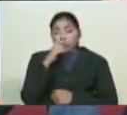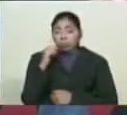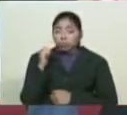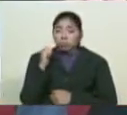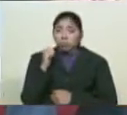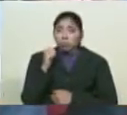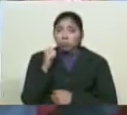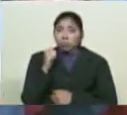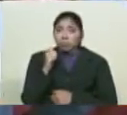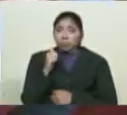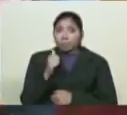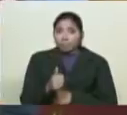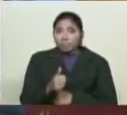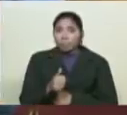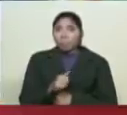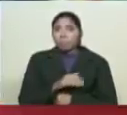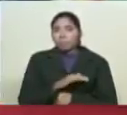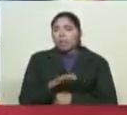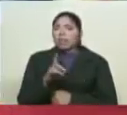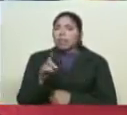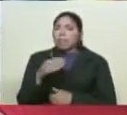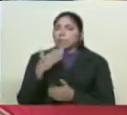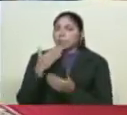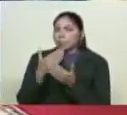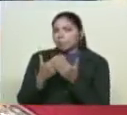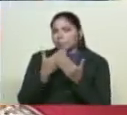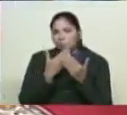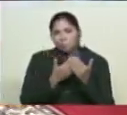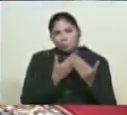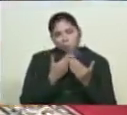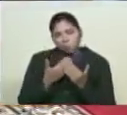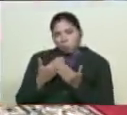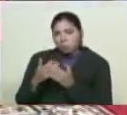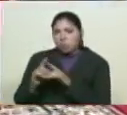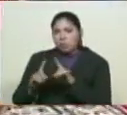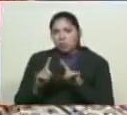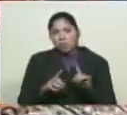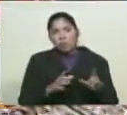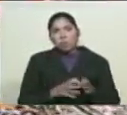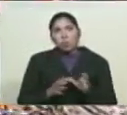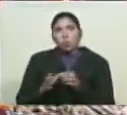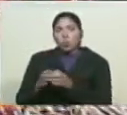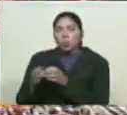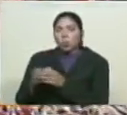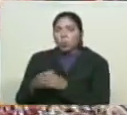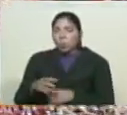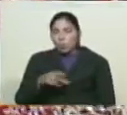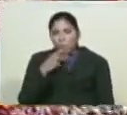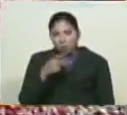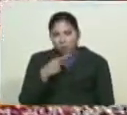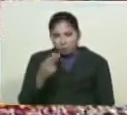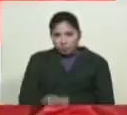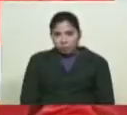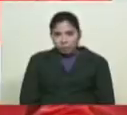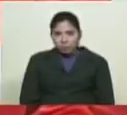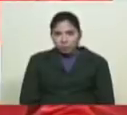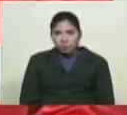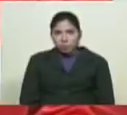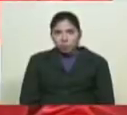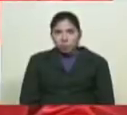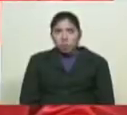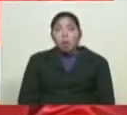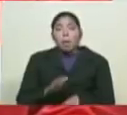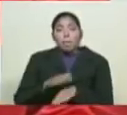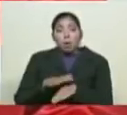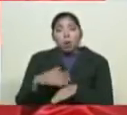ha además agradecido a las distintas organizaciones políticas, a las fuerzas patriotas, a las fuerzas de la revolución, el apoyo que le